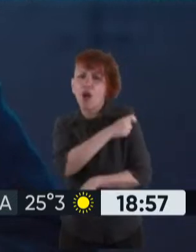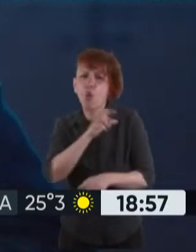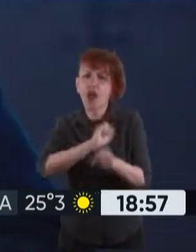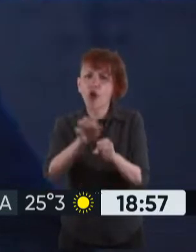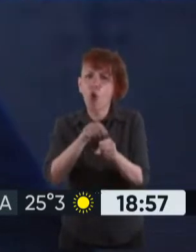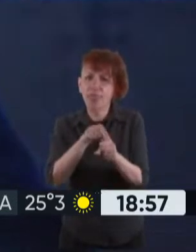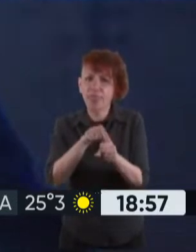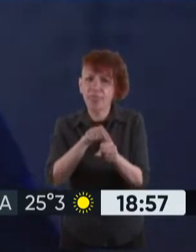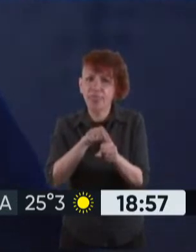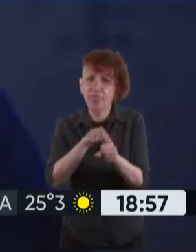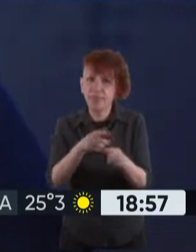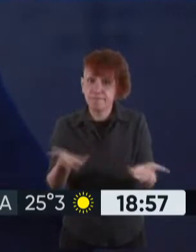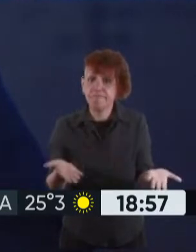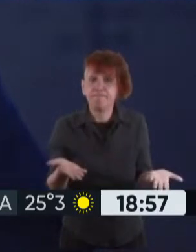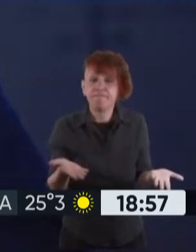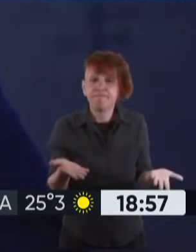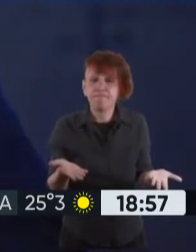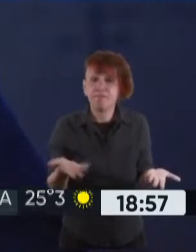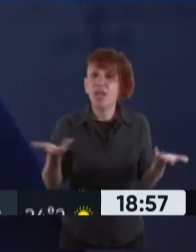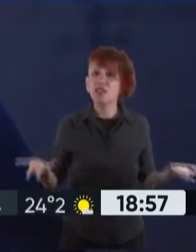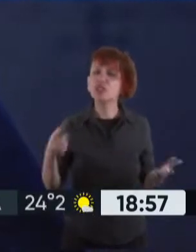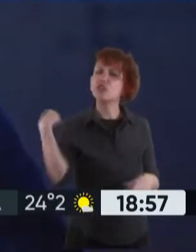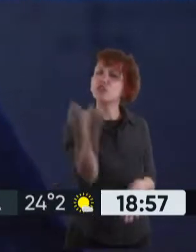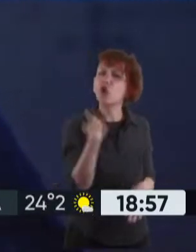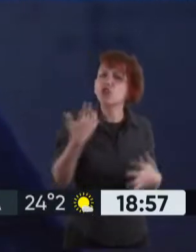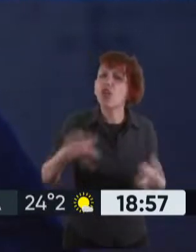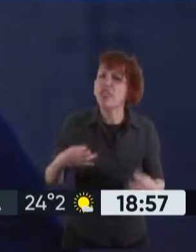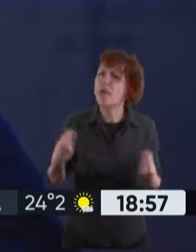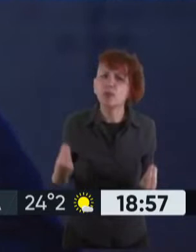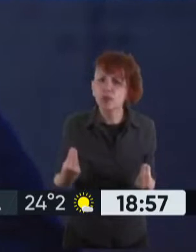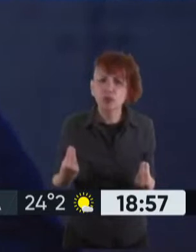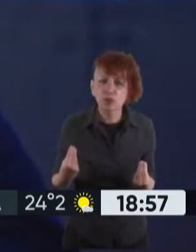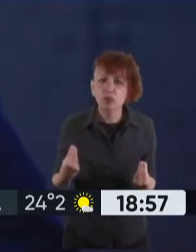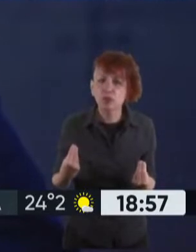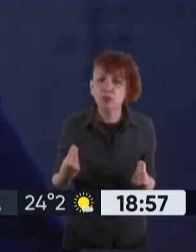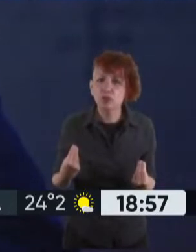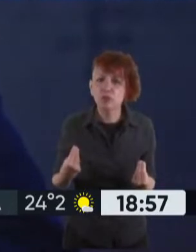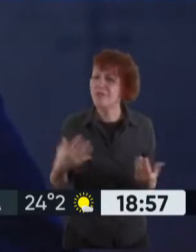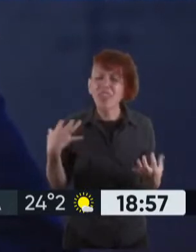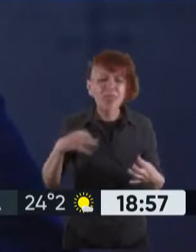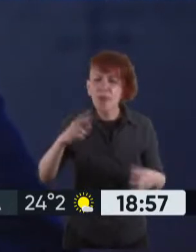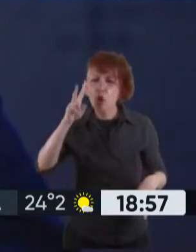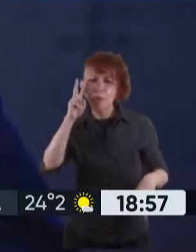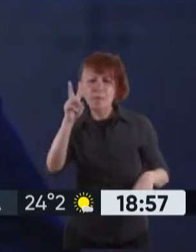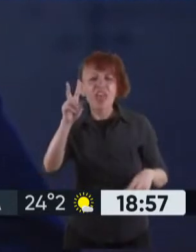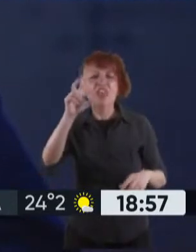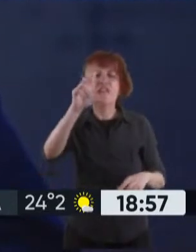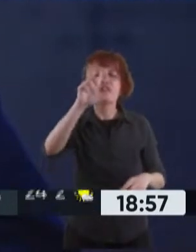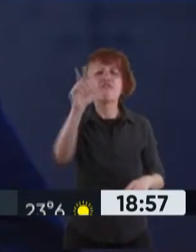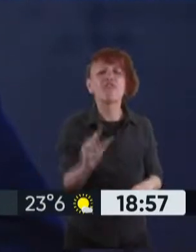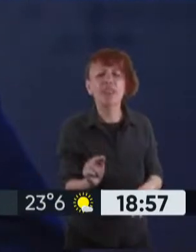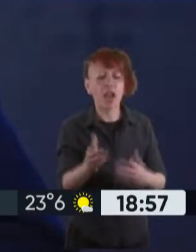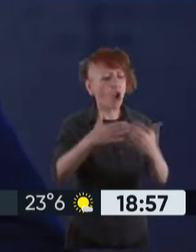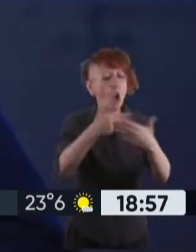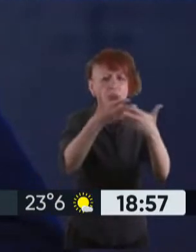Por lo tanto, lo que tenemos que hacer es seguir aplicando la mirada federal que aplicamos para la obra pública, para